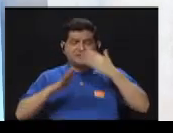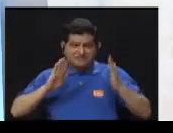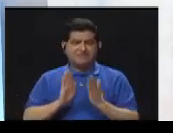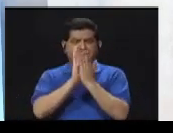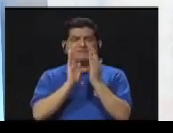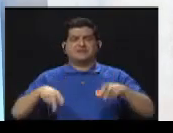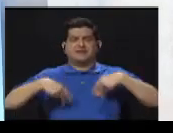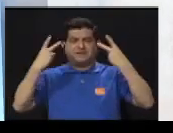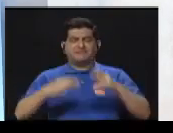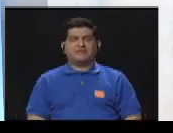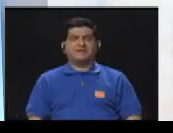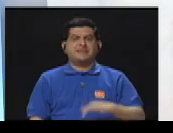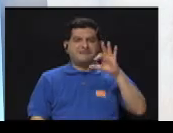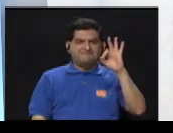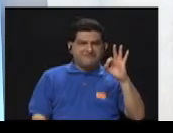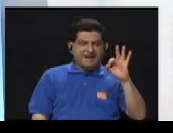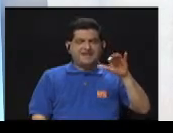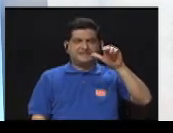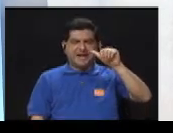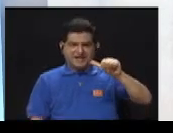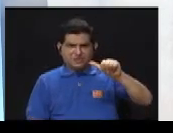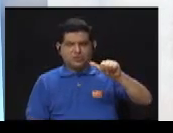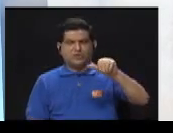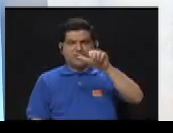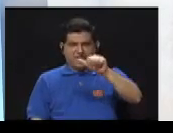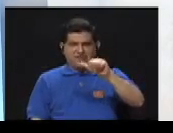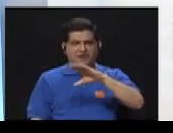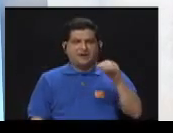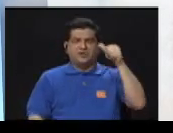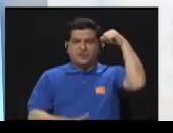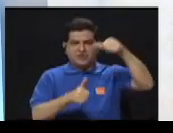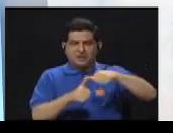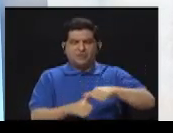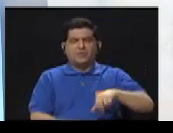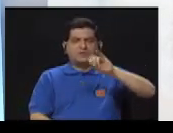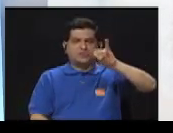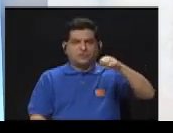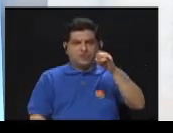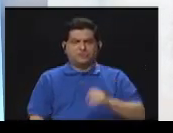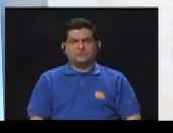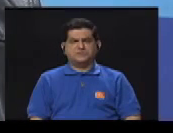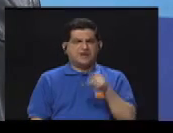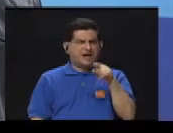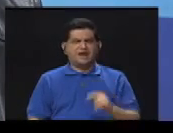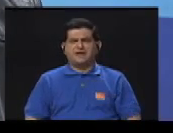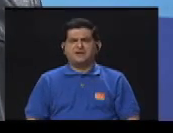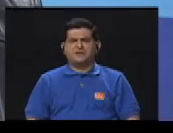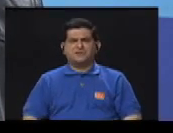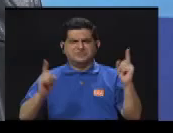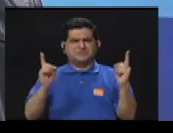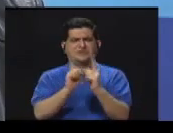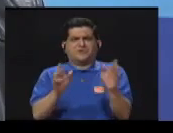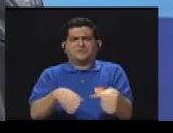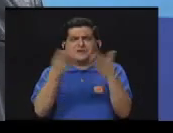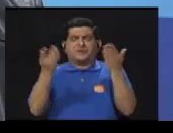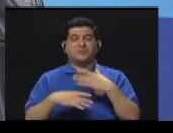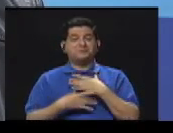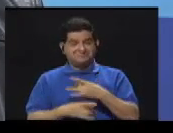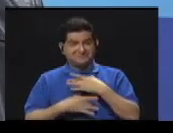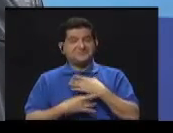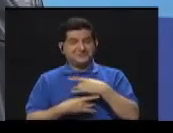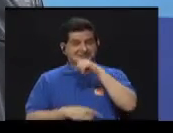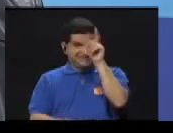tocado vivir. Félix, Antonio, Adriano y la memoria de José. ¿Cómo diste con ellos? Sí,